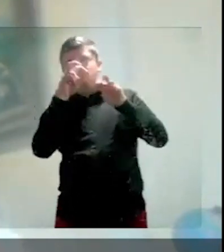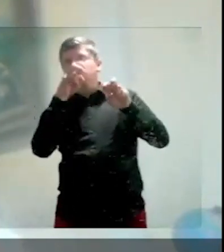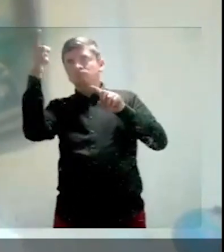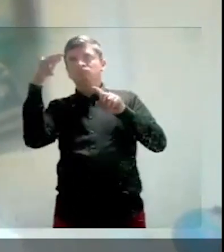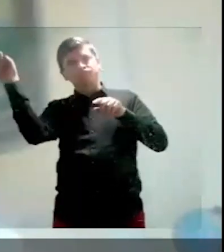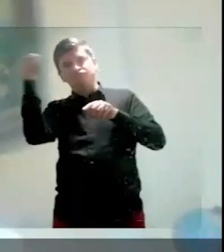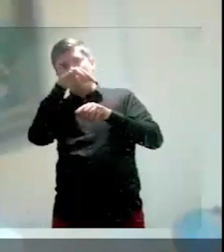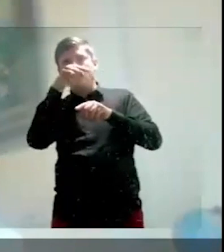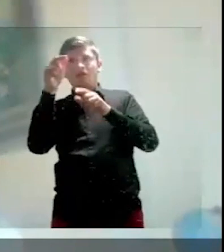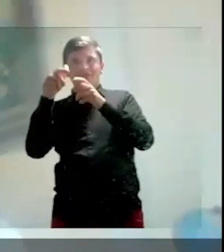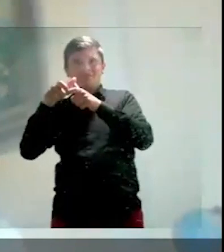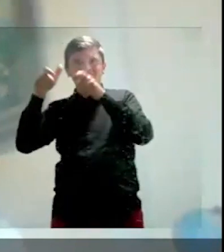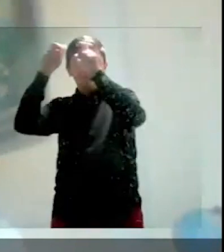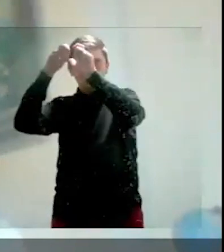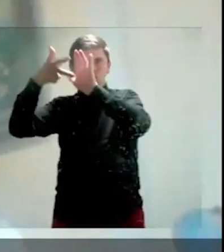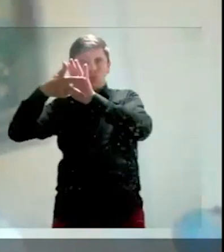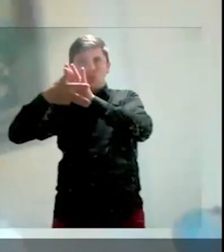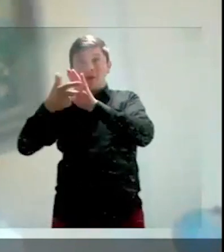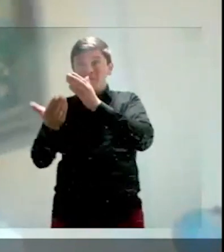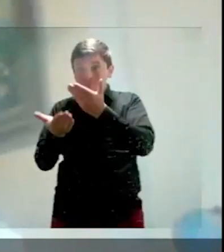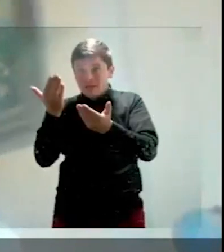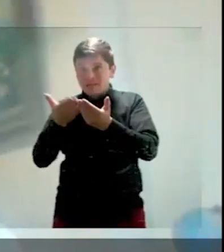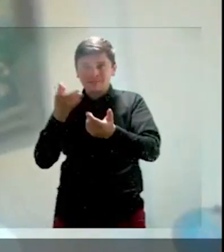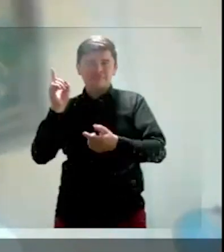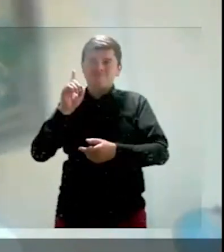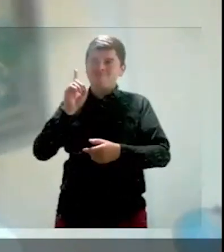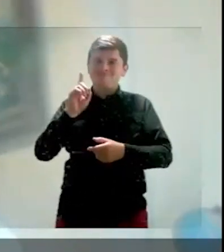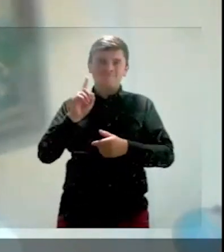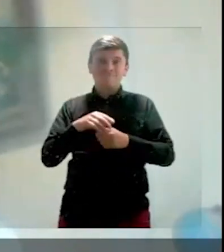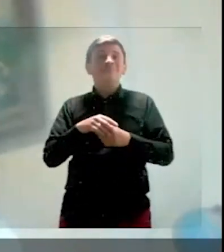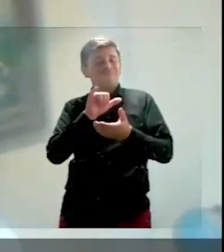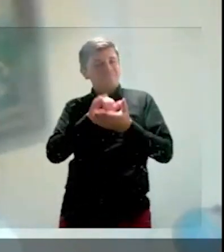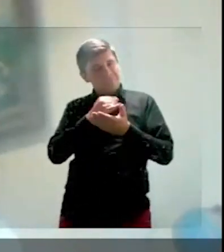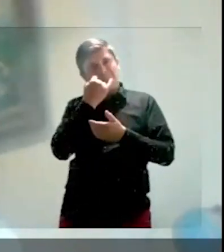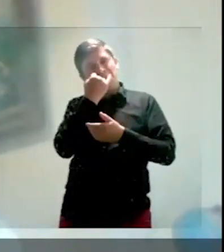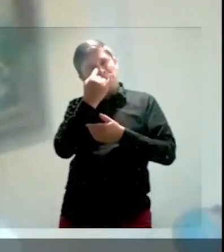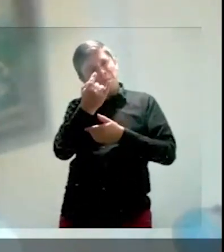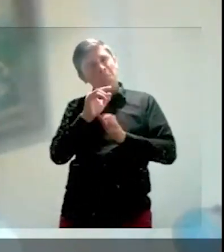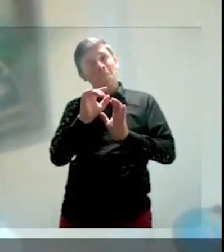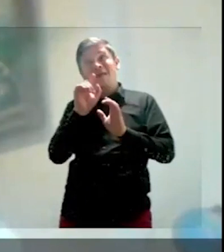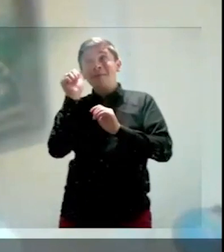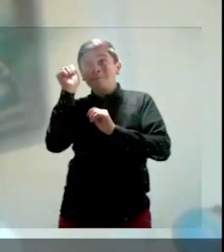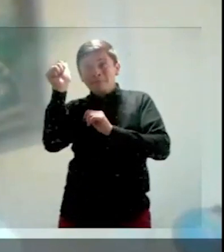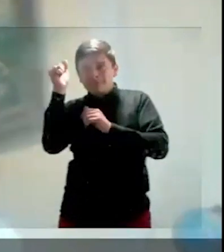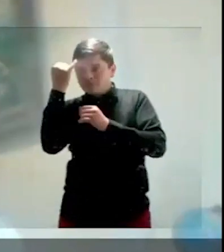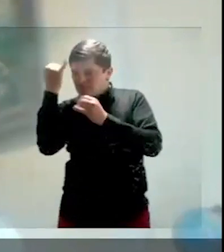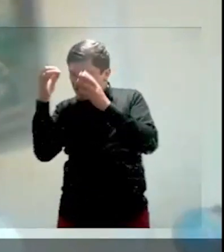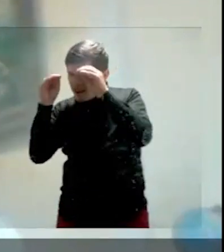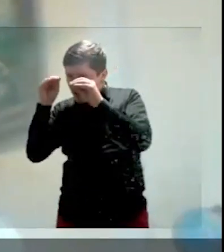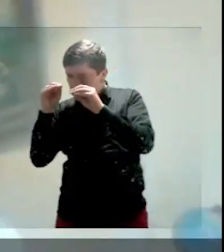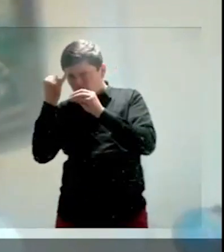ha parecido muy interesante que la corte quiso resolver internamente ese